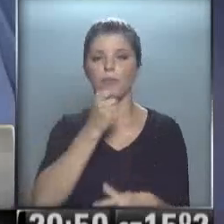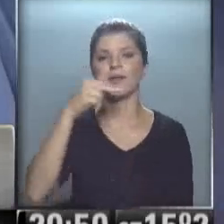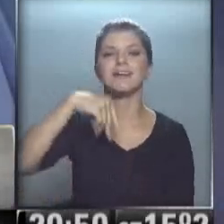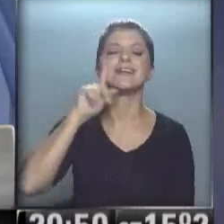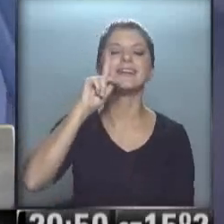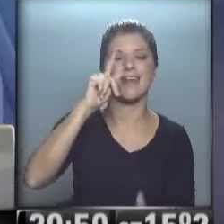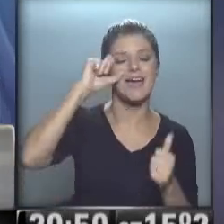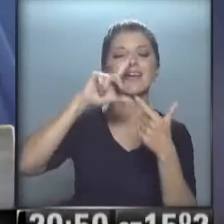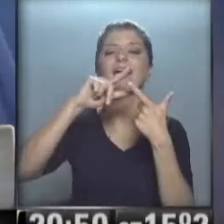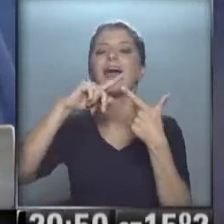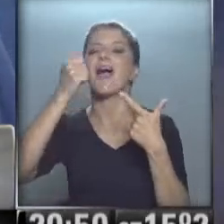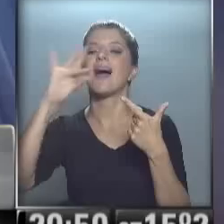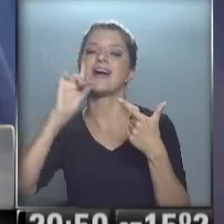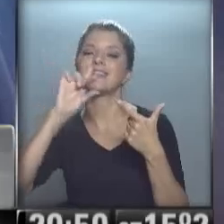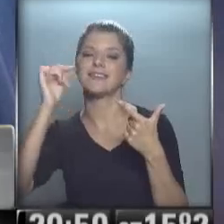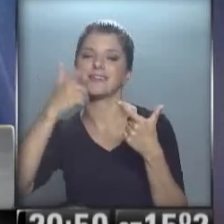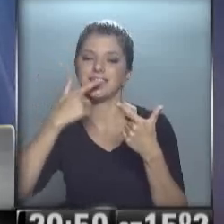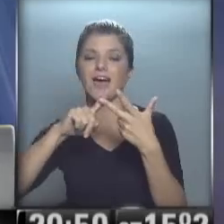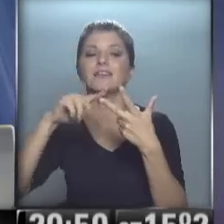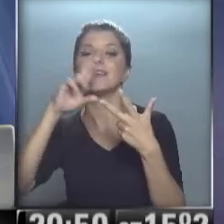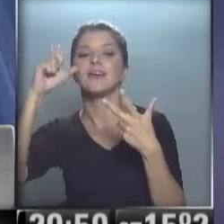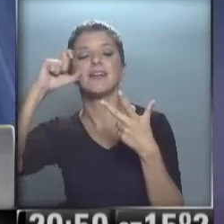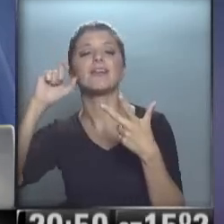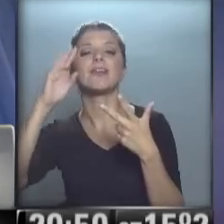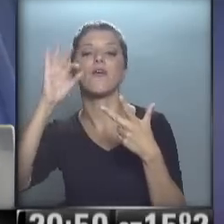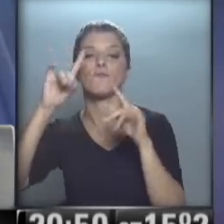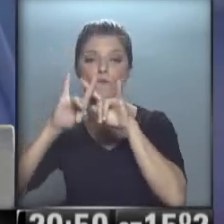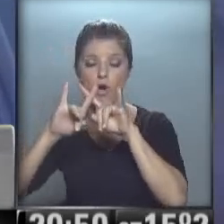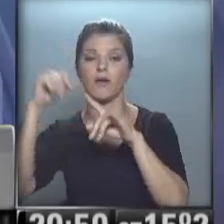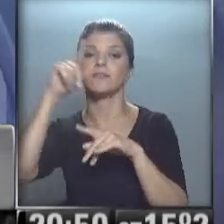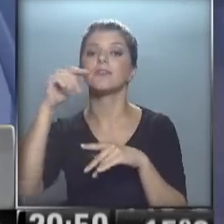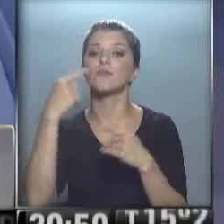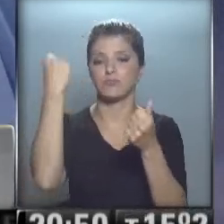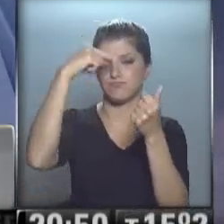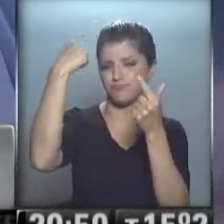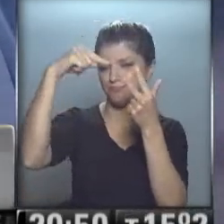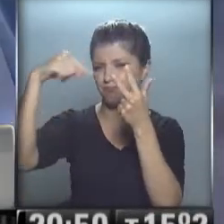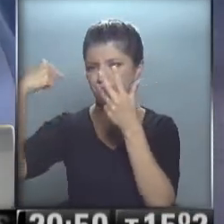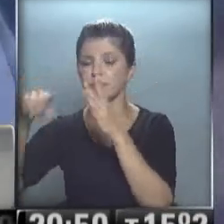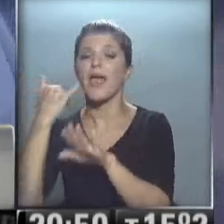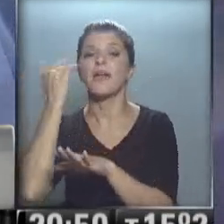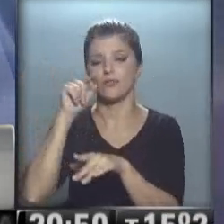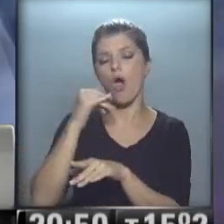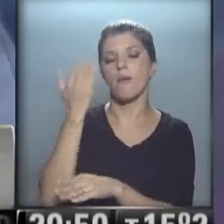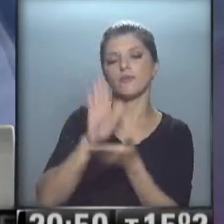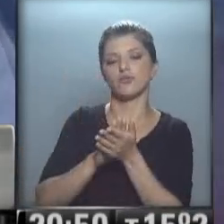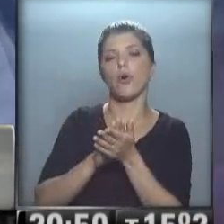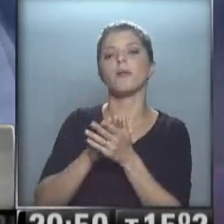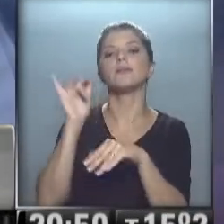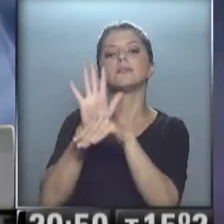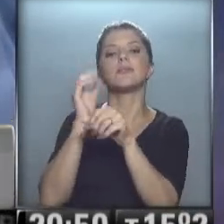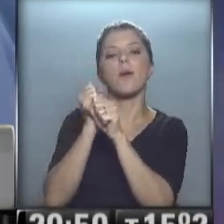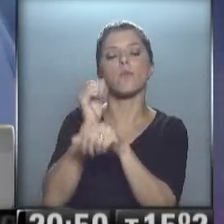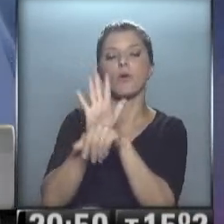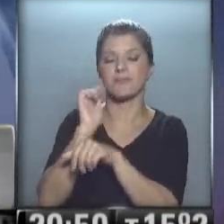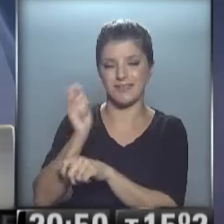Nike, Adidas, Reebok, New Balance, Puma. Mucho se habla del trabajo esclavo en el sudeste asiático, también